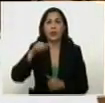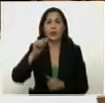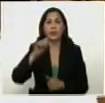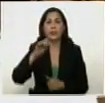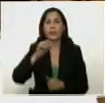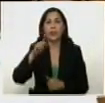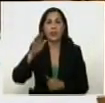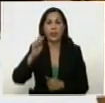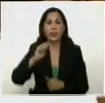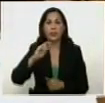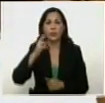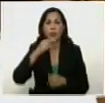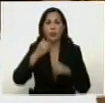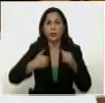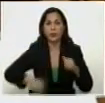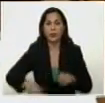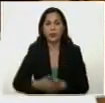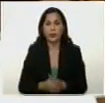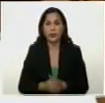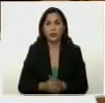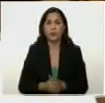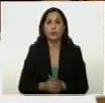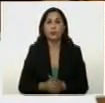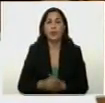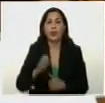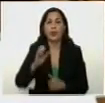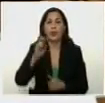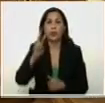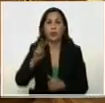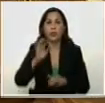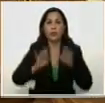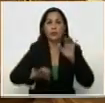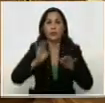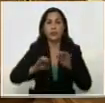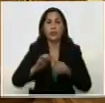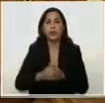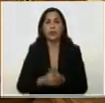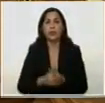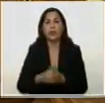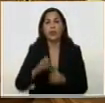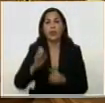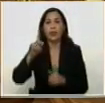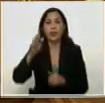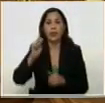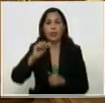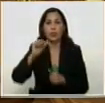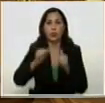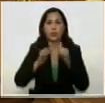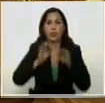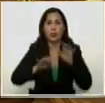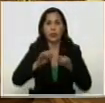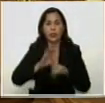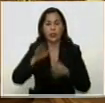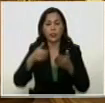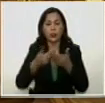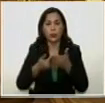Valle Requena, segunda vicepresidenta, Fidel Ernesto Vázquez, secretario, Caloris Elena Pérez, subsecretaria. Es